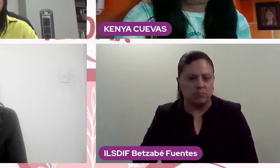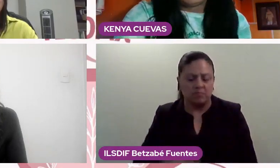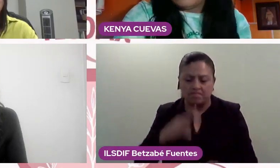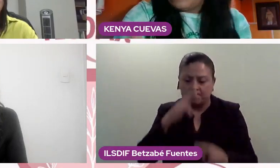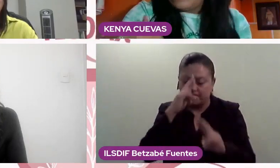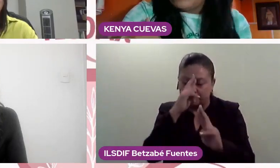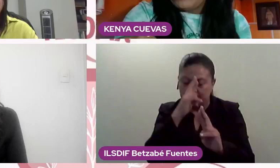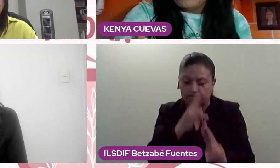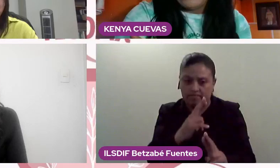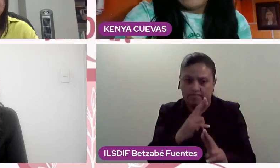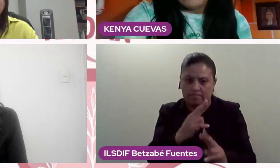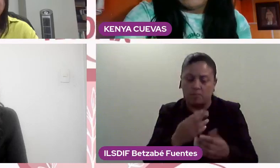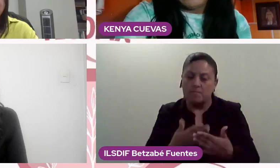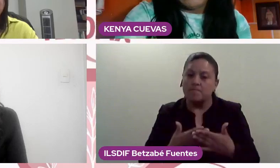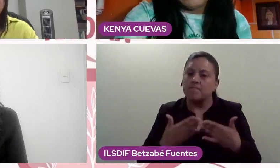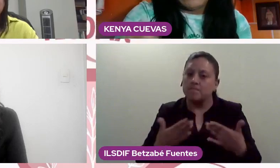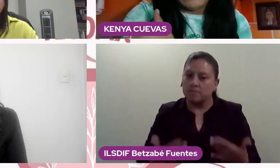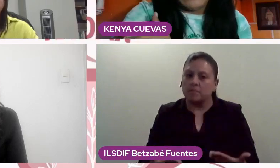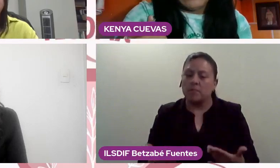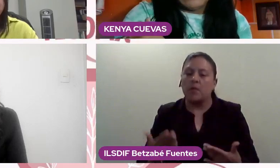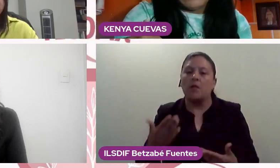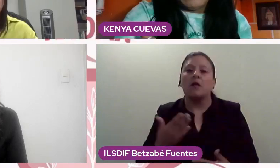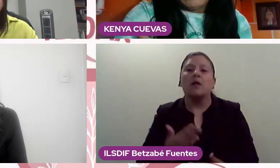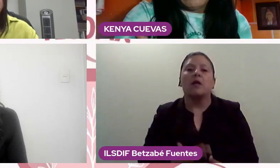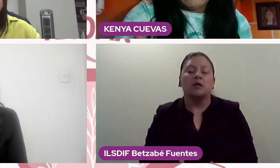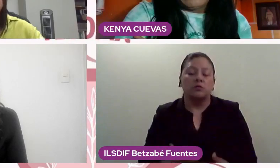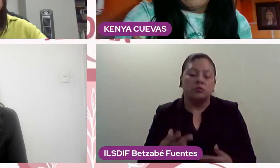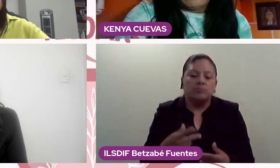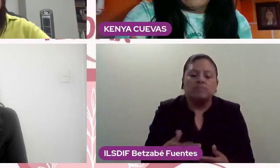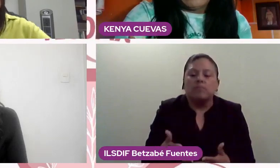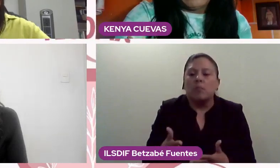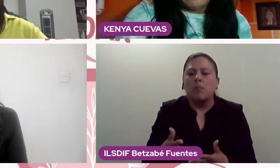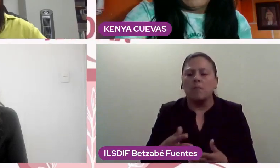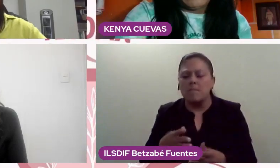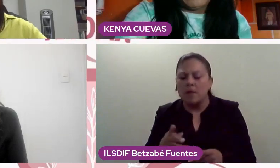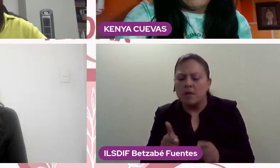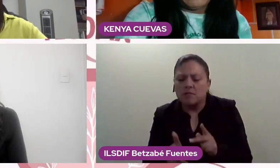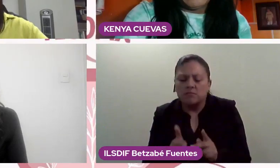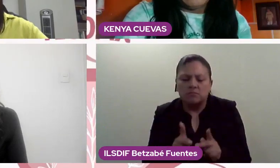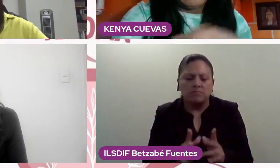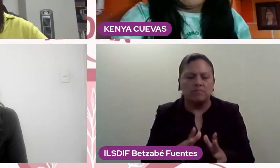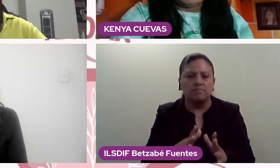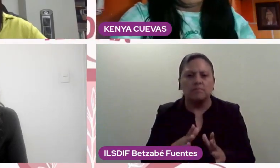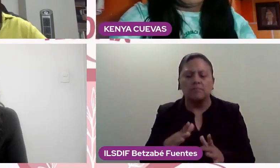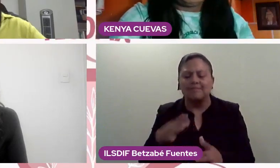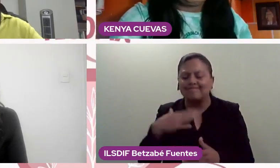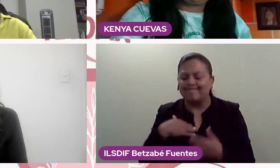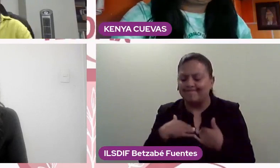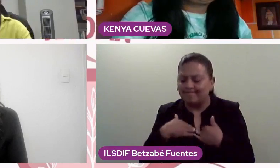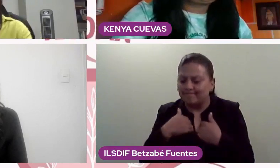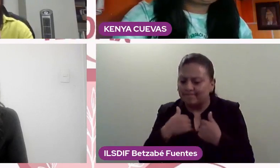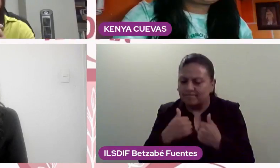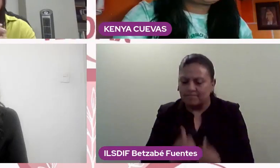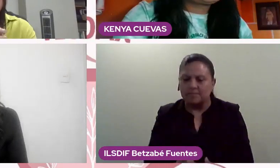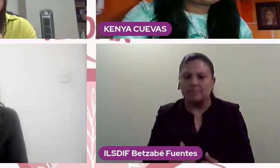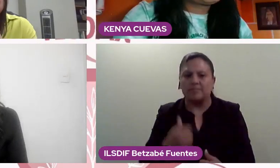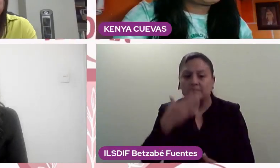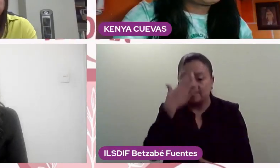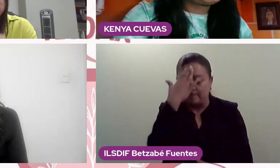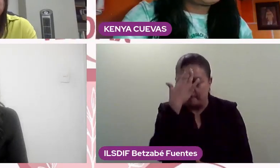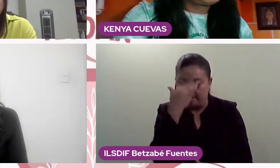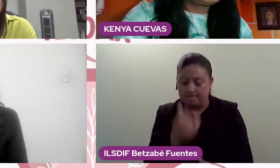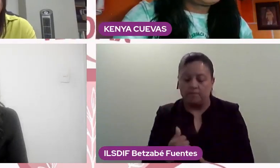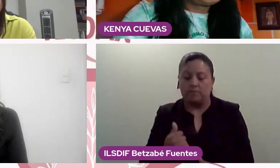Estos espacios, afortunadamente, contribuyen a concientizar y desde un mayor conocimiento tener herramientas